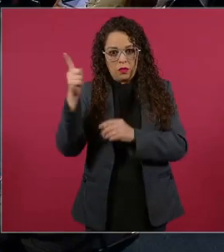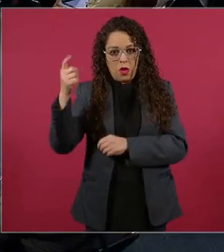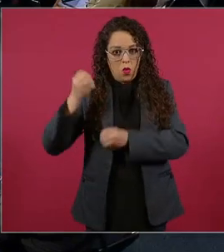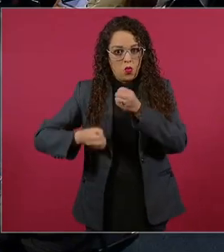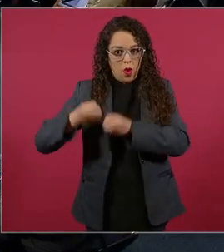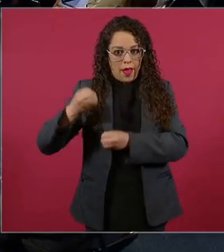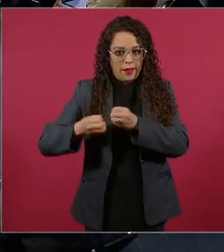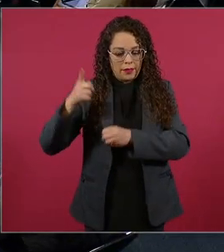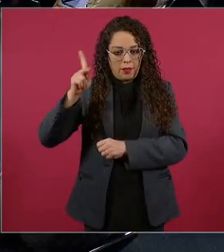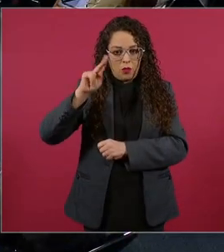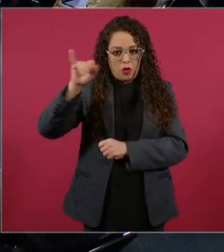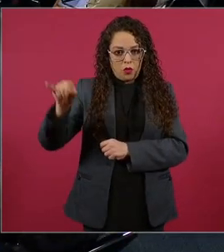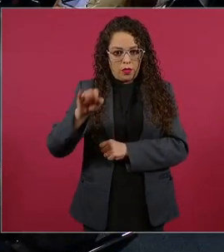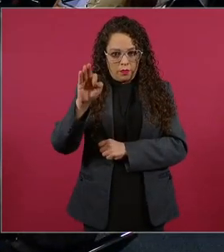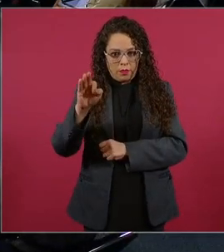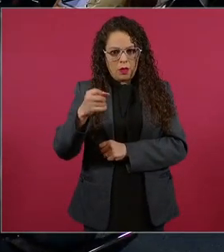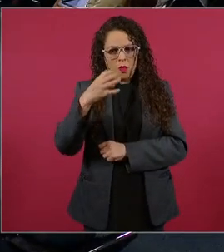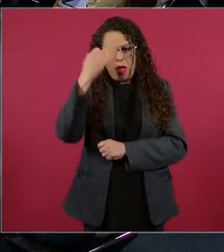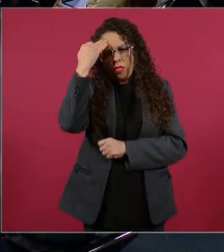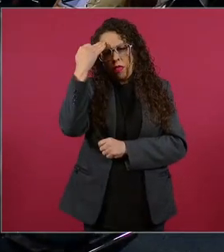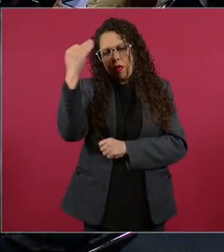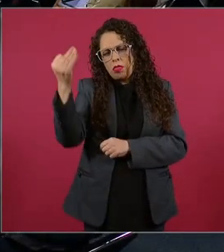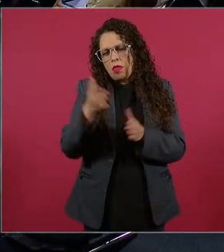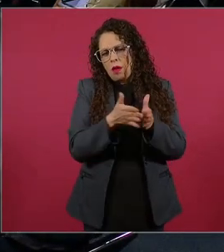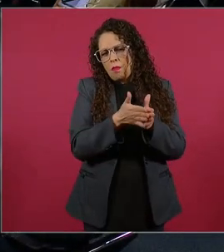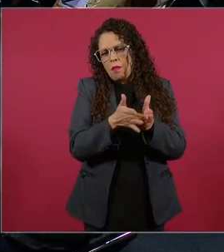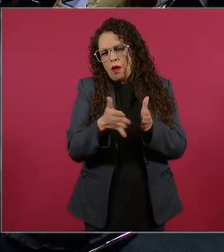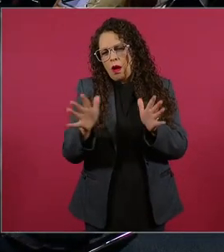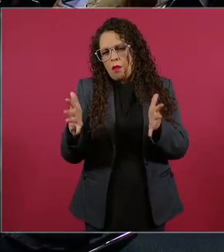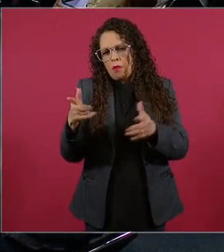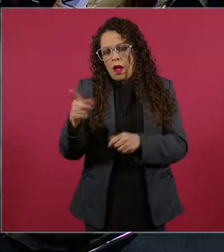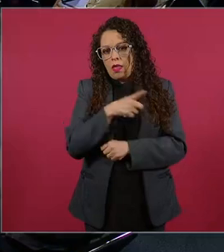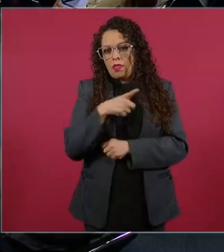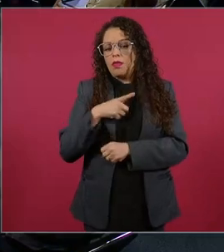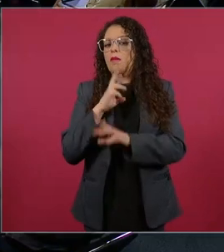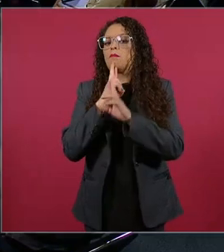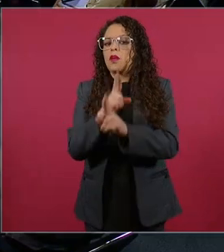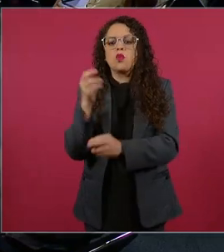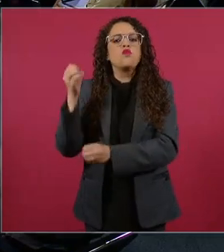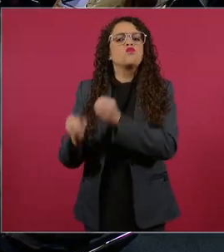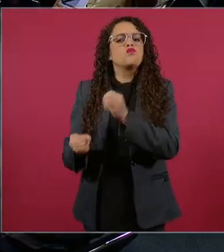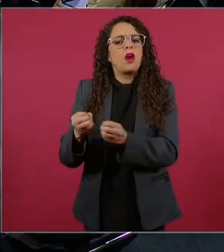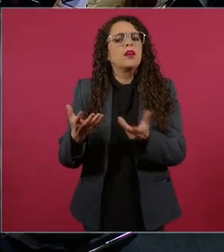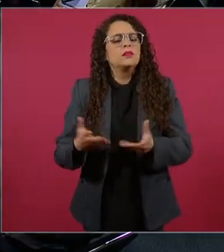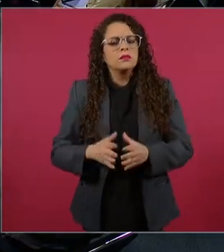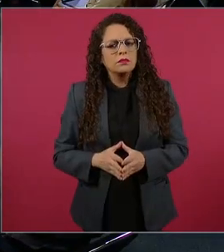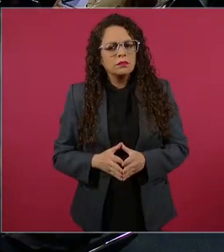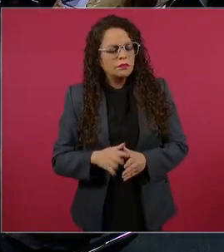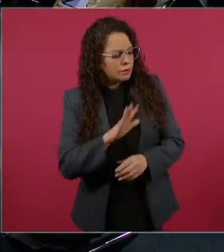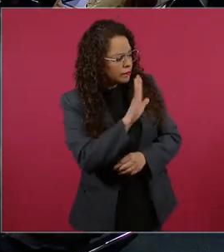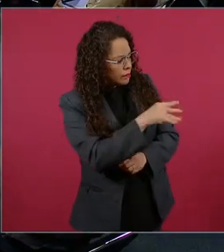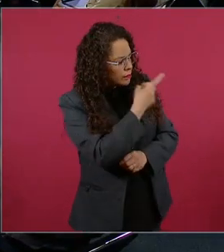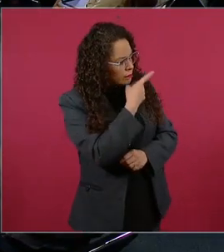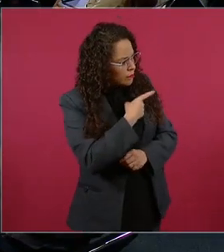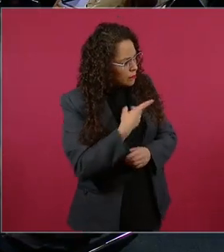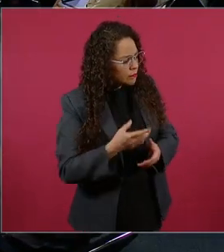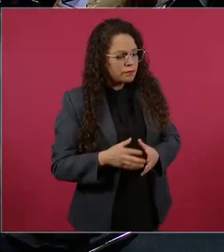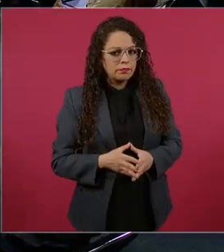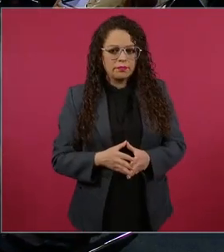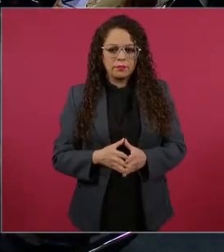juez, ¿en cuánto tiempo puede resolver el juez? Tiene que resolverla. ¿Pero en cuánto